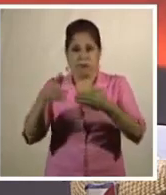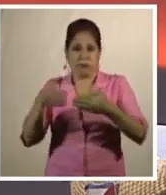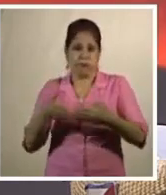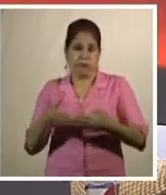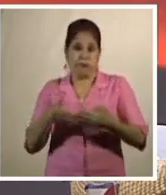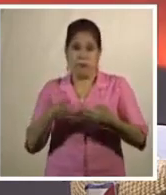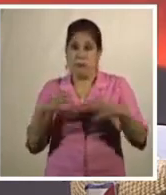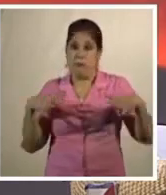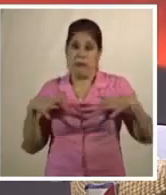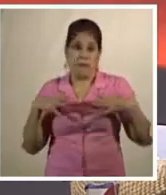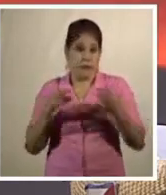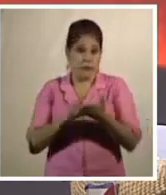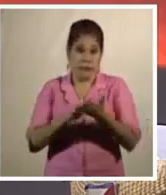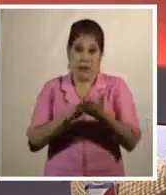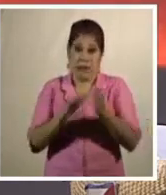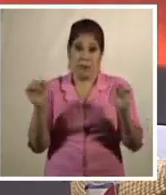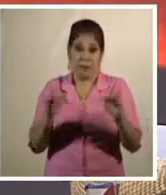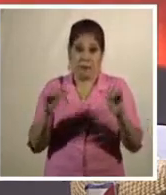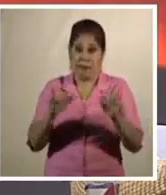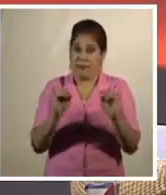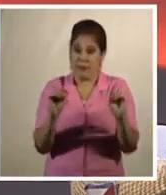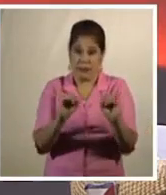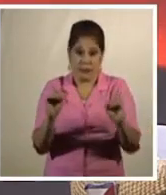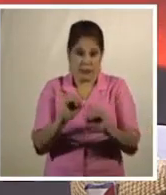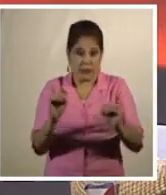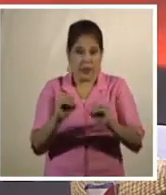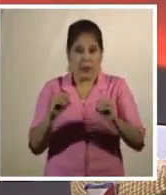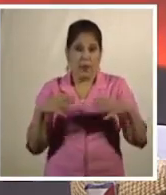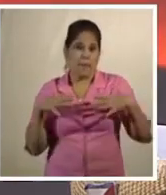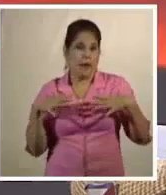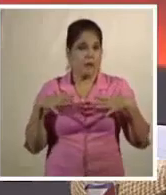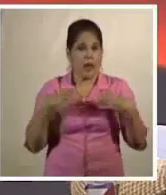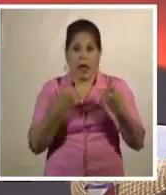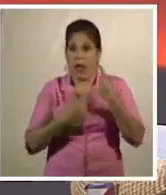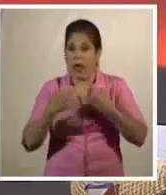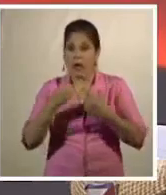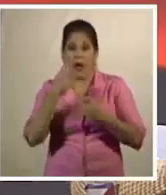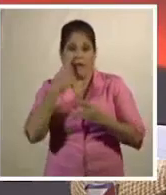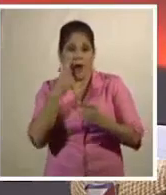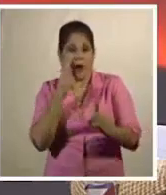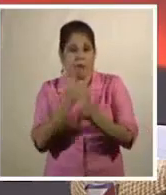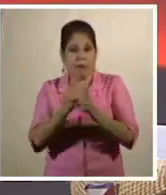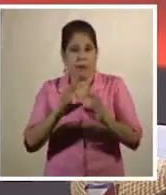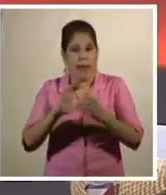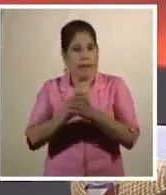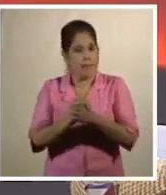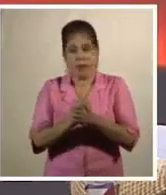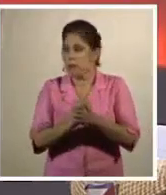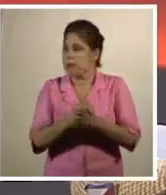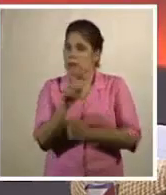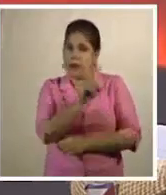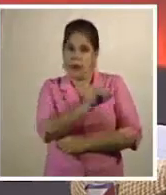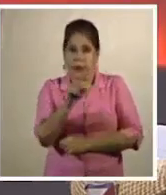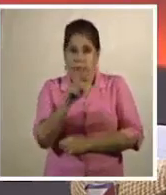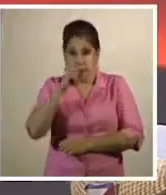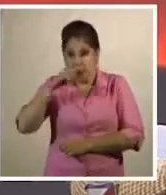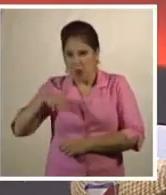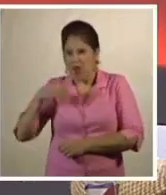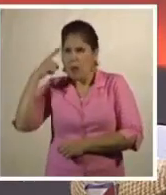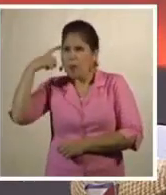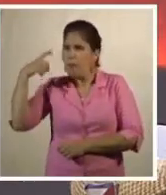no va a ir a la escuela y no podemos salir y no puedes jugar en el parque y no puede haber paseo y no puedes ver a tus amiguitos y hay que pensar